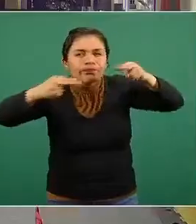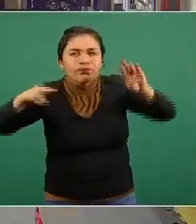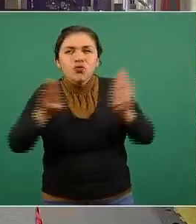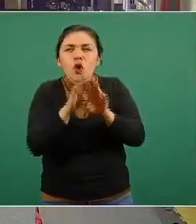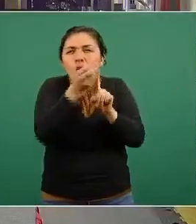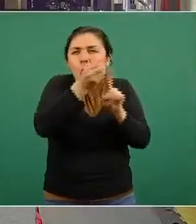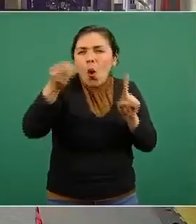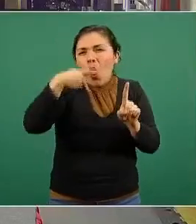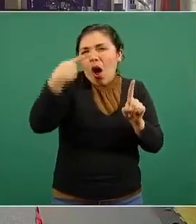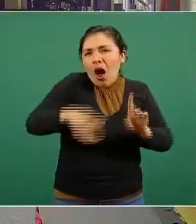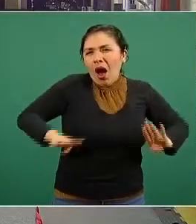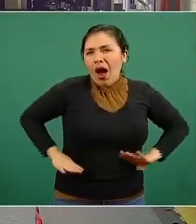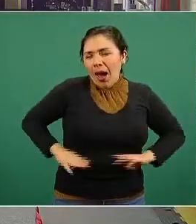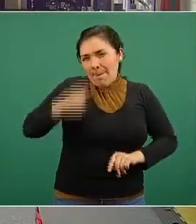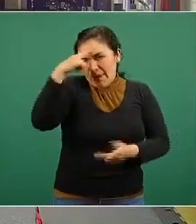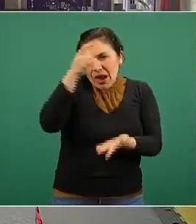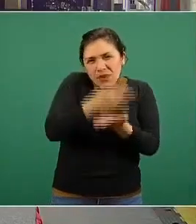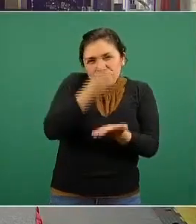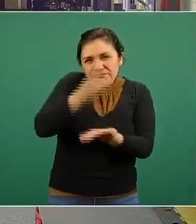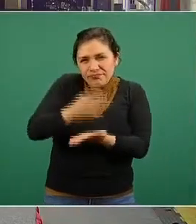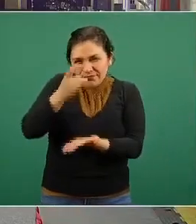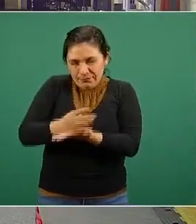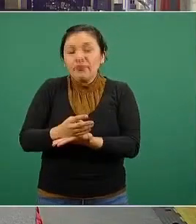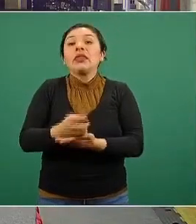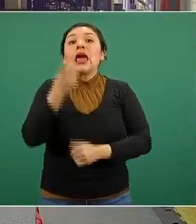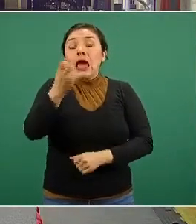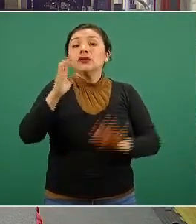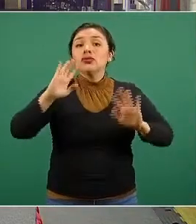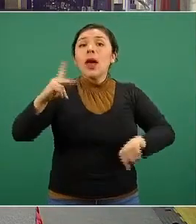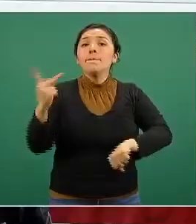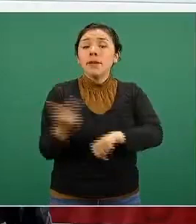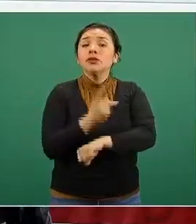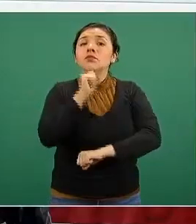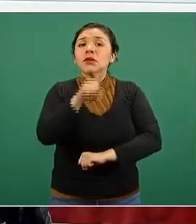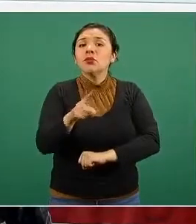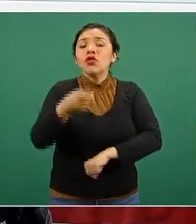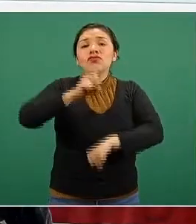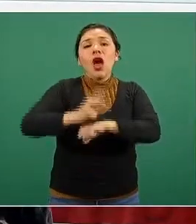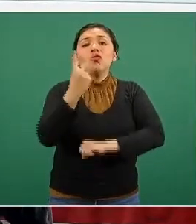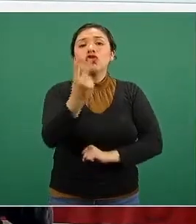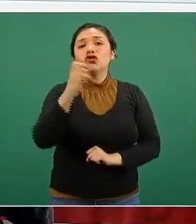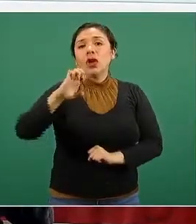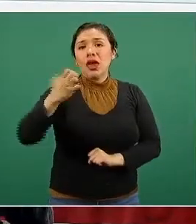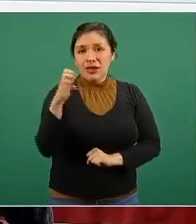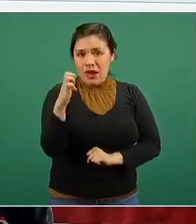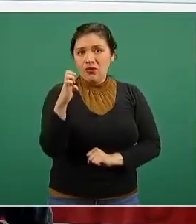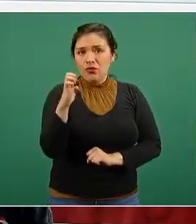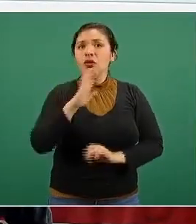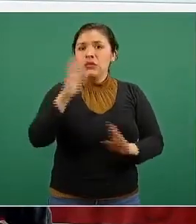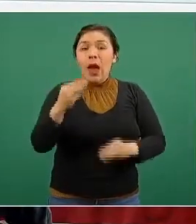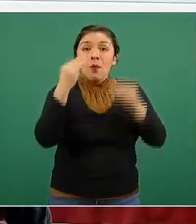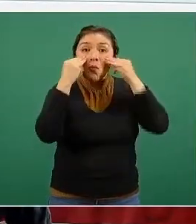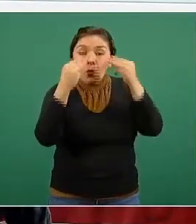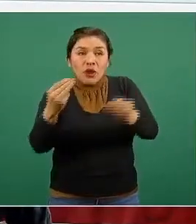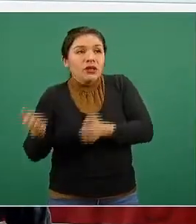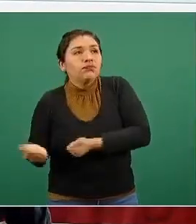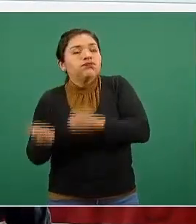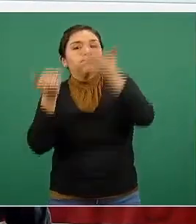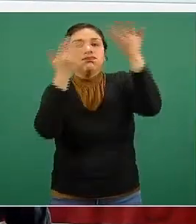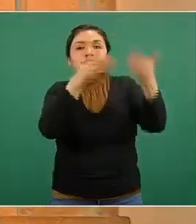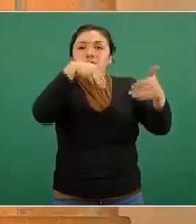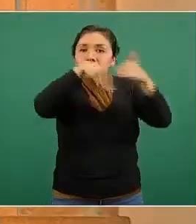secuenciación genética que permita la identificación. Esto sucedió precisamente el 2 de enero, se envió la muestra e